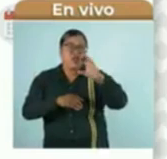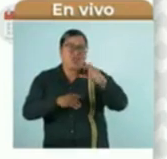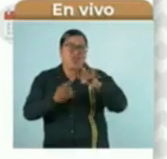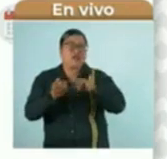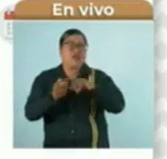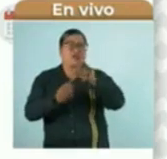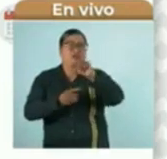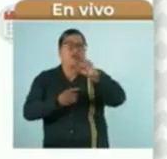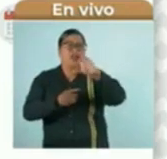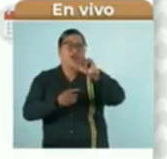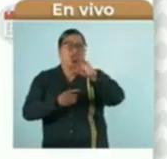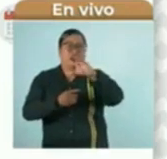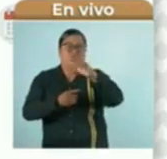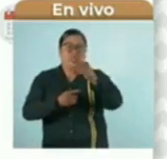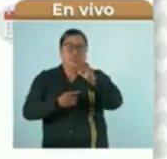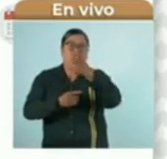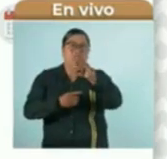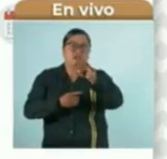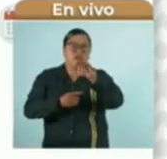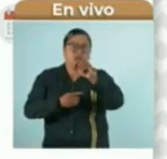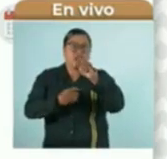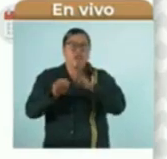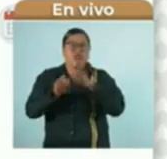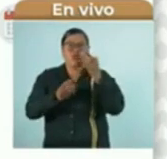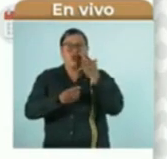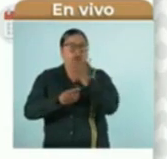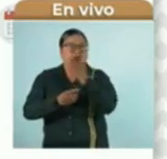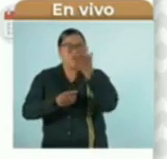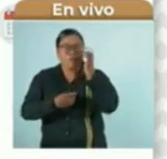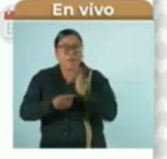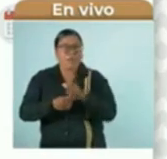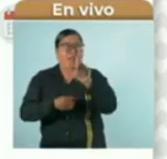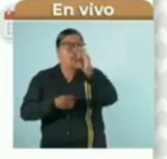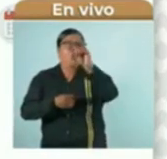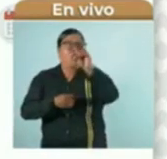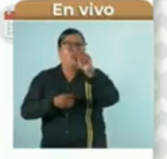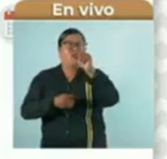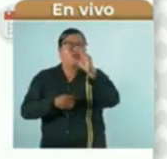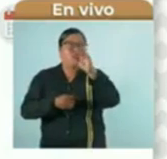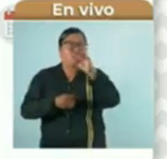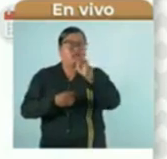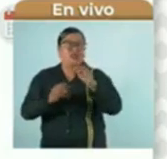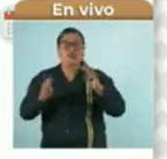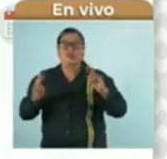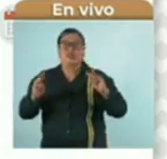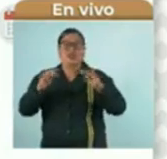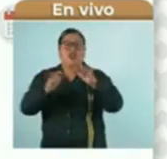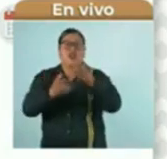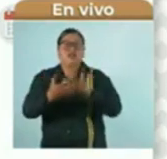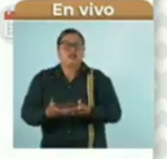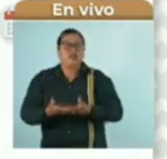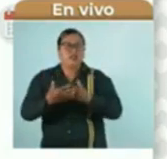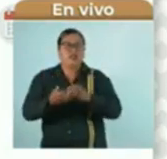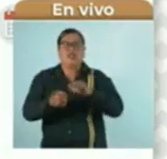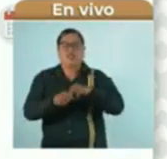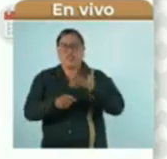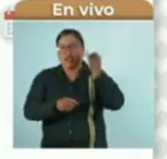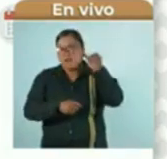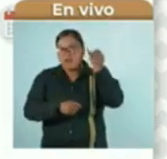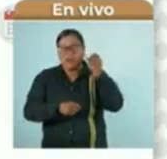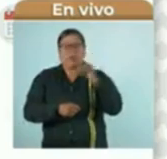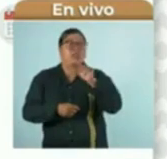Cruz tacache de Mina en guajuapan los pocitos y cerr de la esperanza en Jamiltepec San Miguel